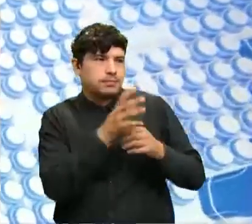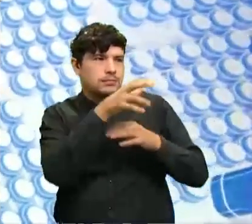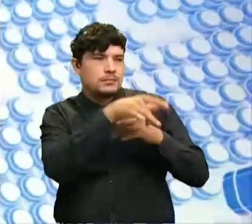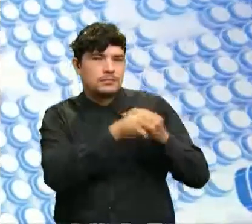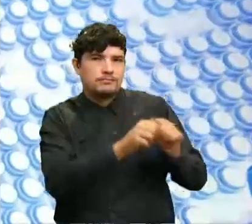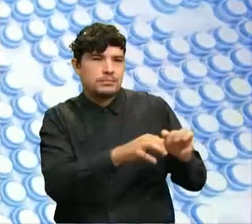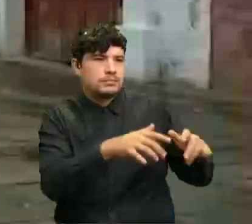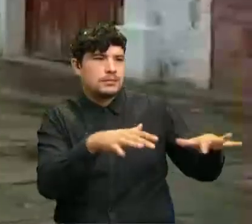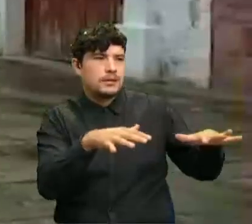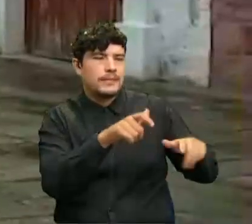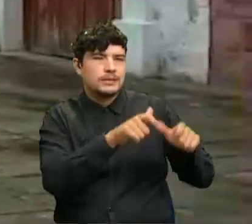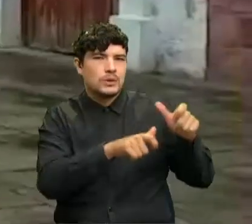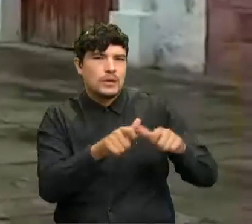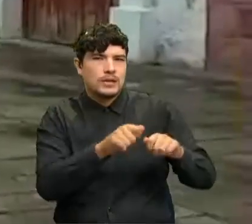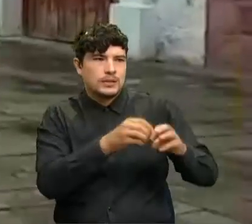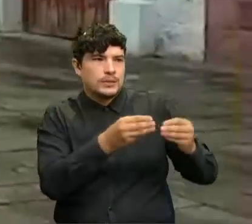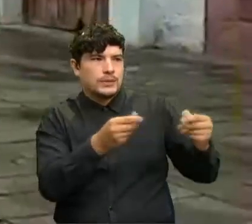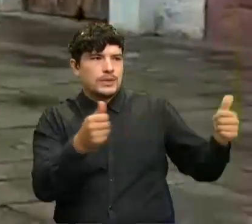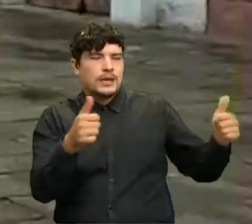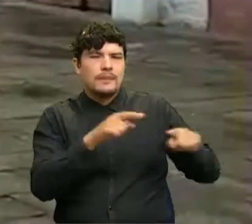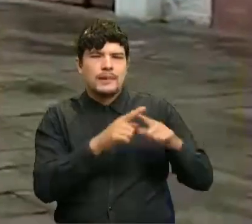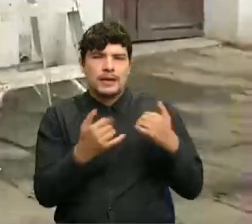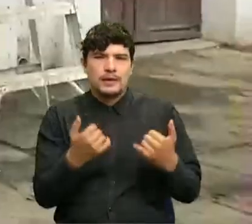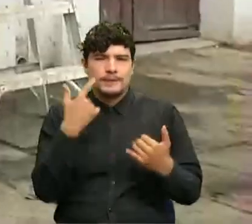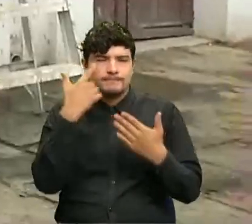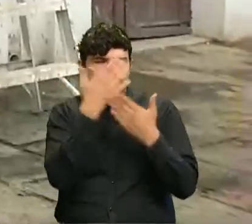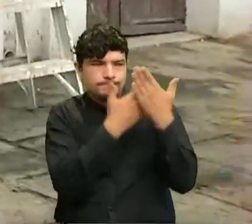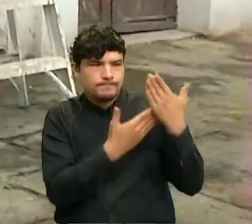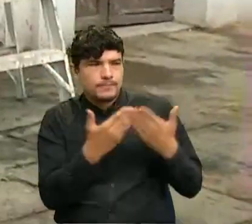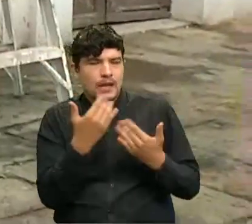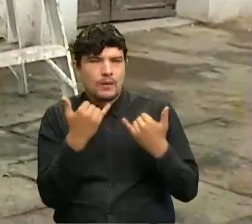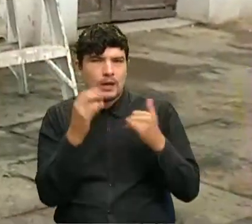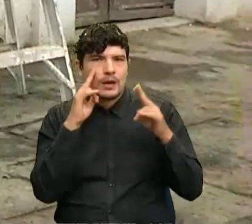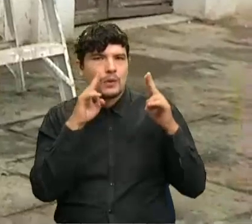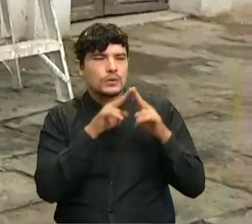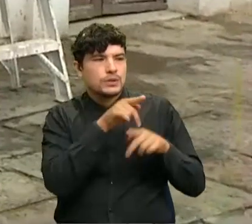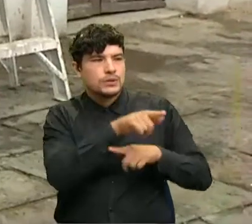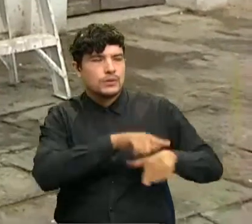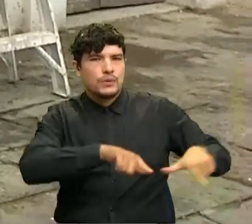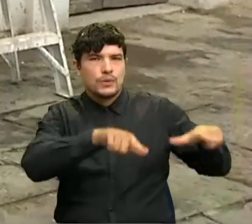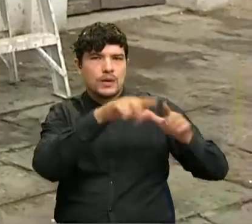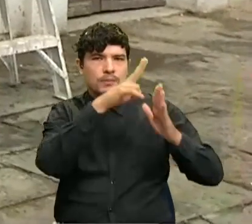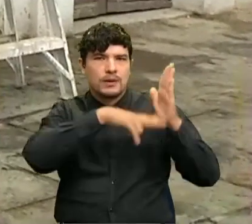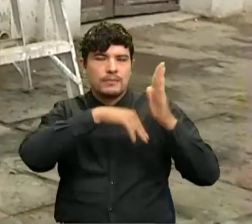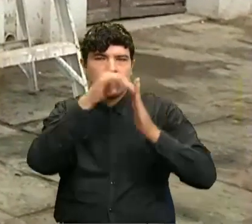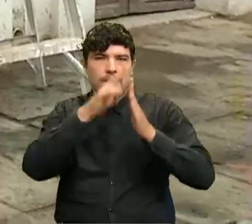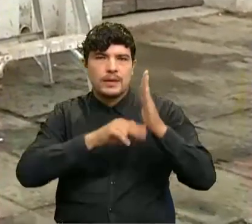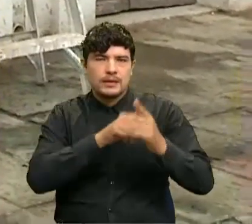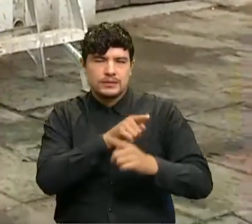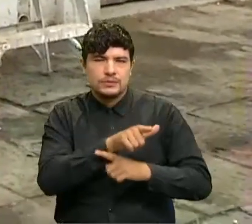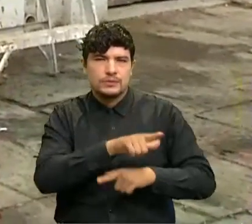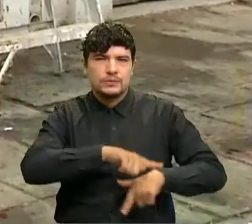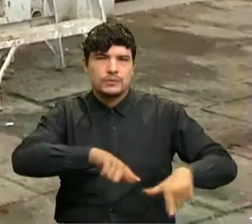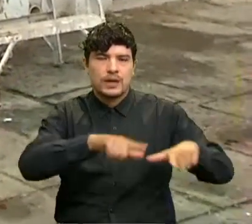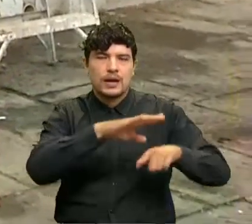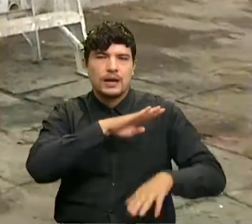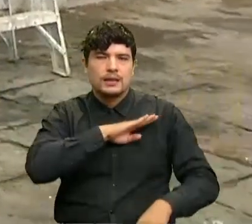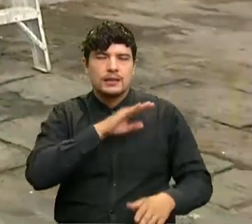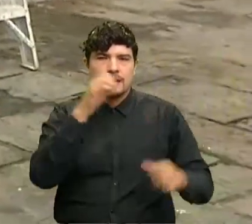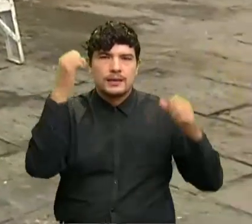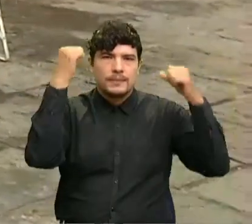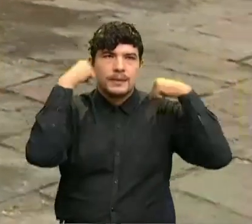observando las labores de restablecimiento de la fachada de la alcaldía del municipio de Piedecuesta.